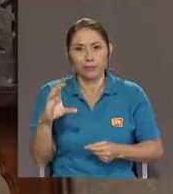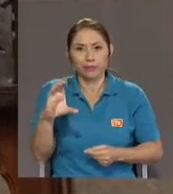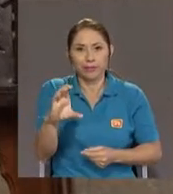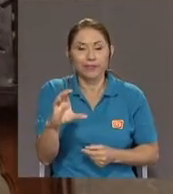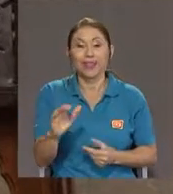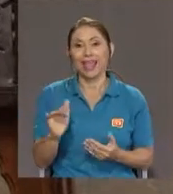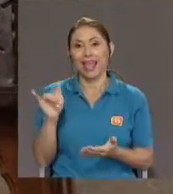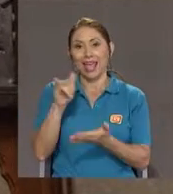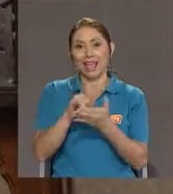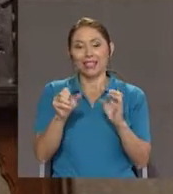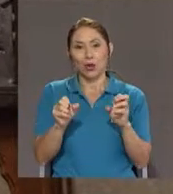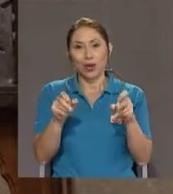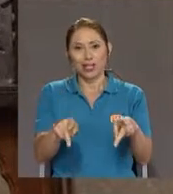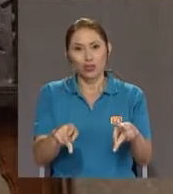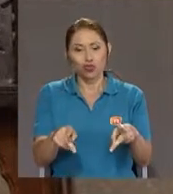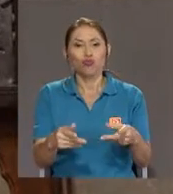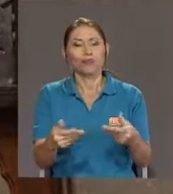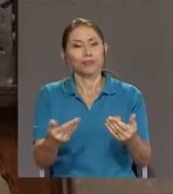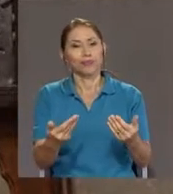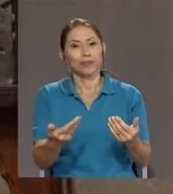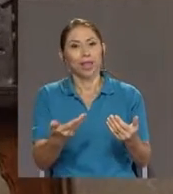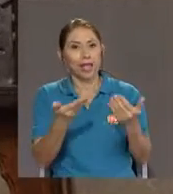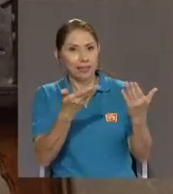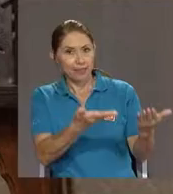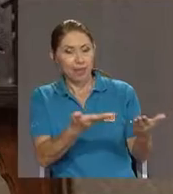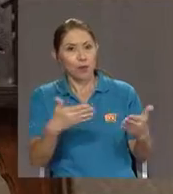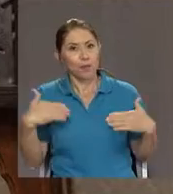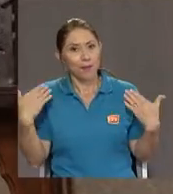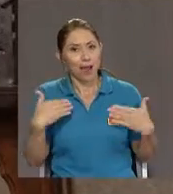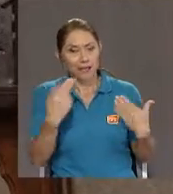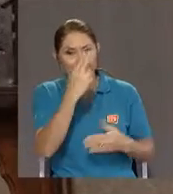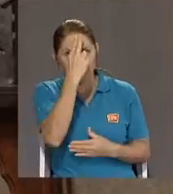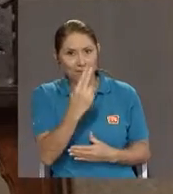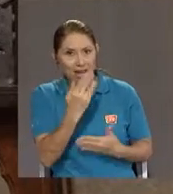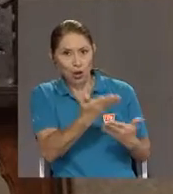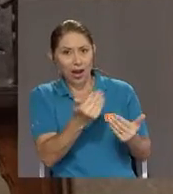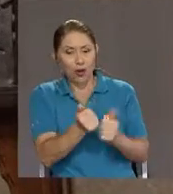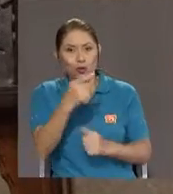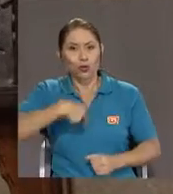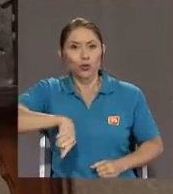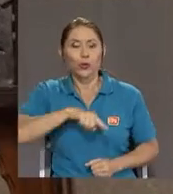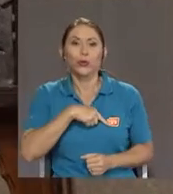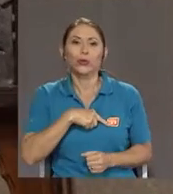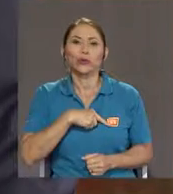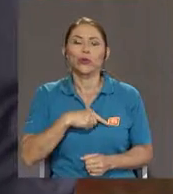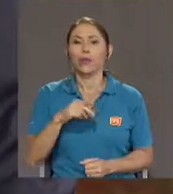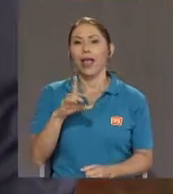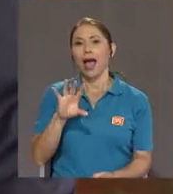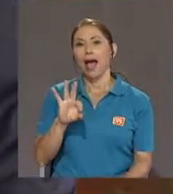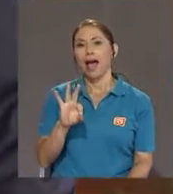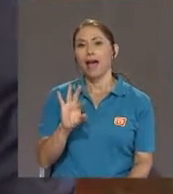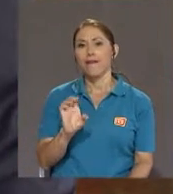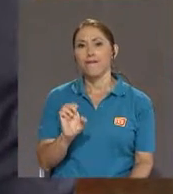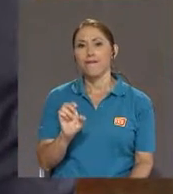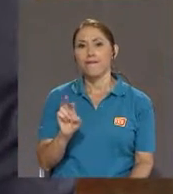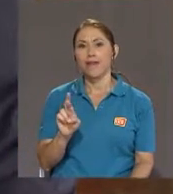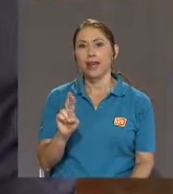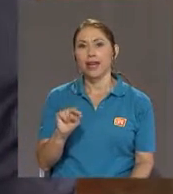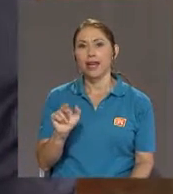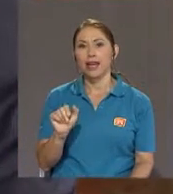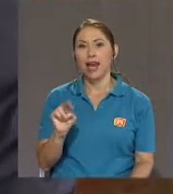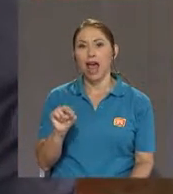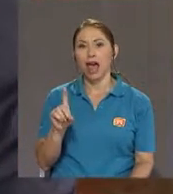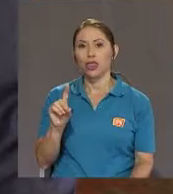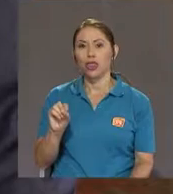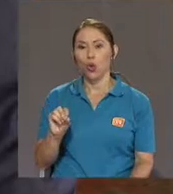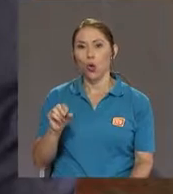En esta ocasión tengo el placer y el privilegio de tener con nosotros a don Fernando Herrero.